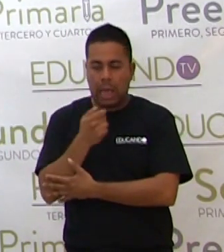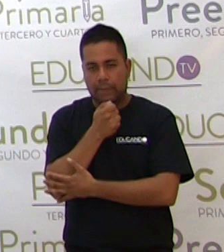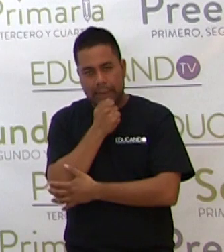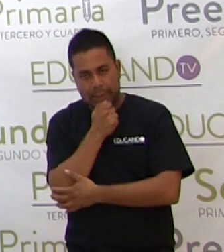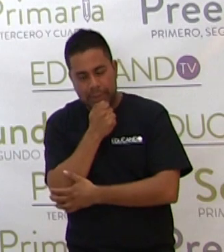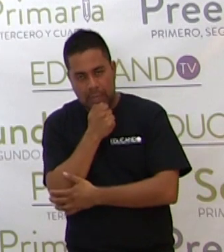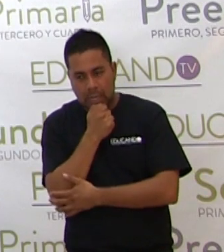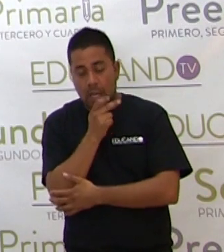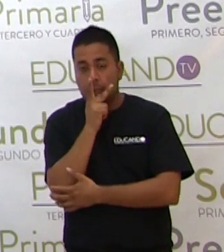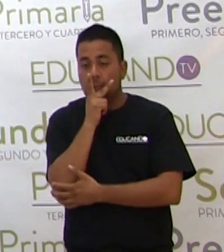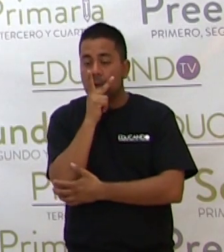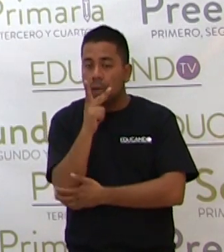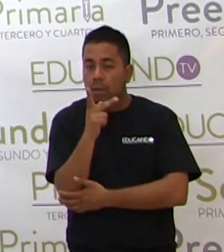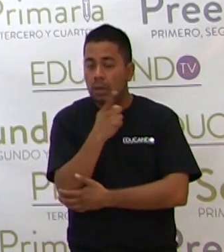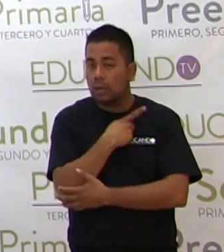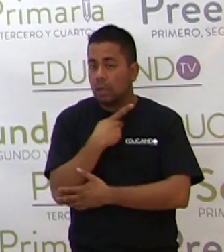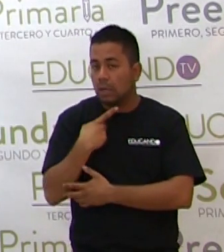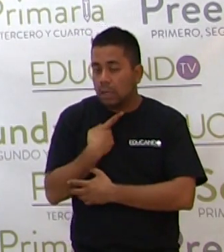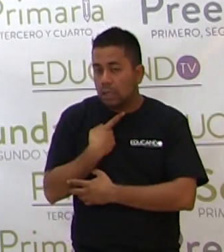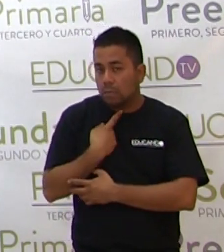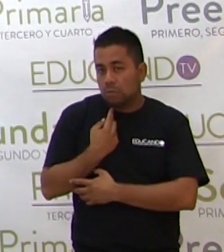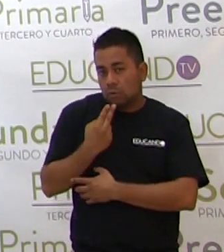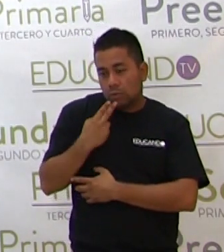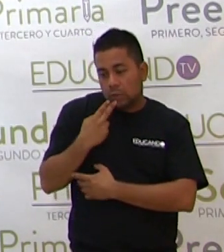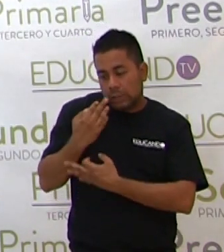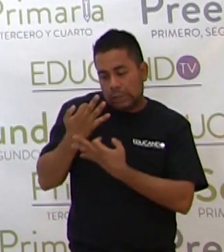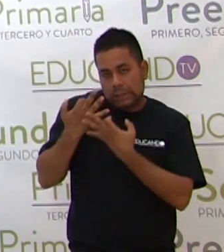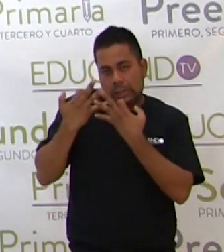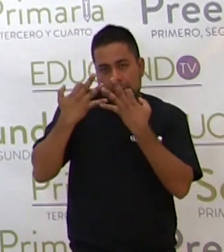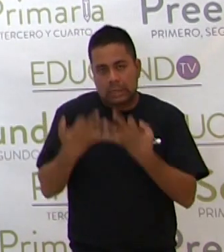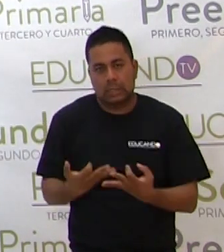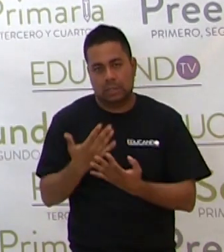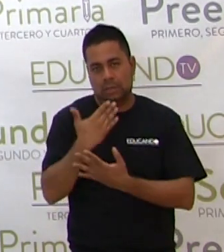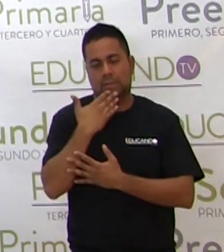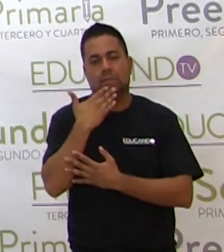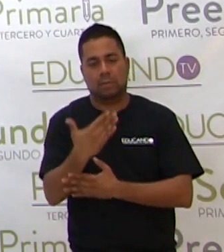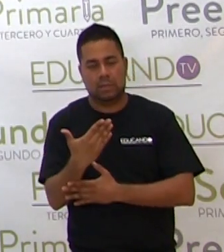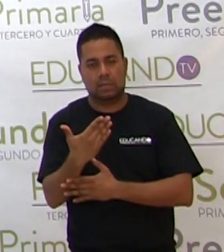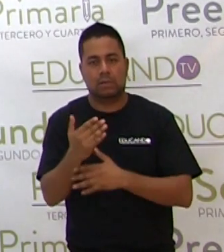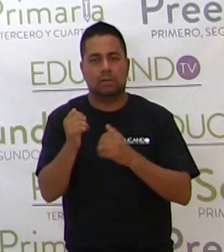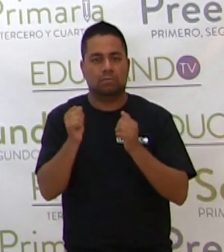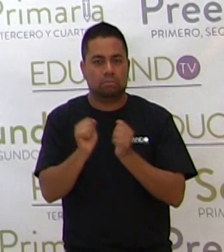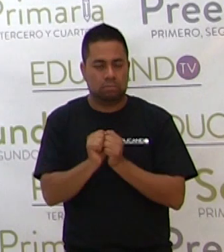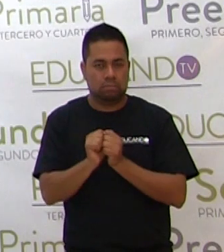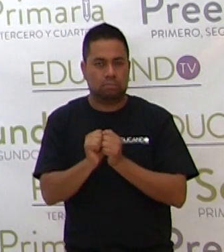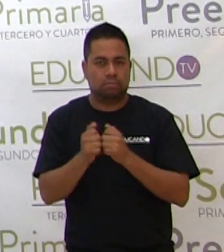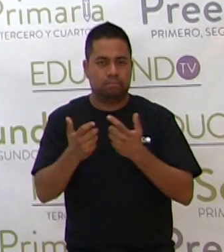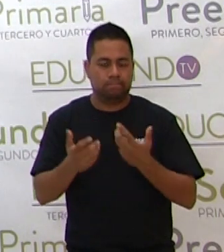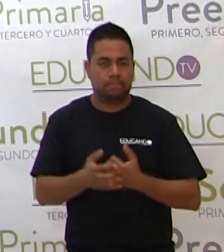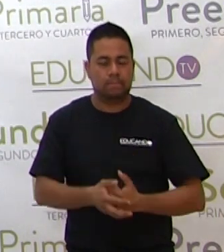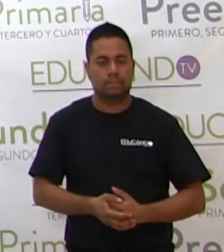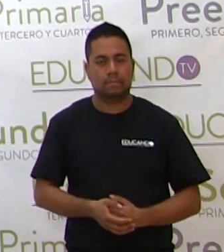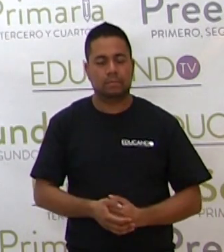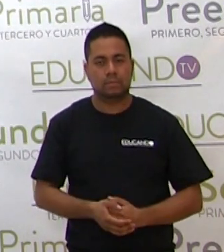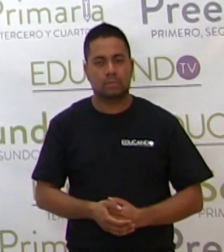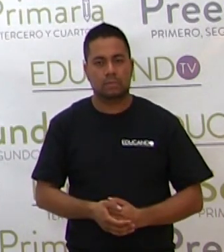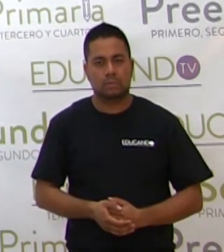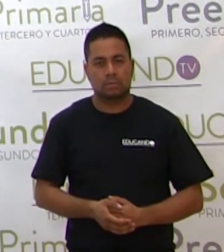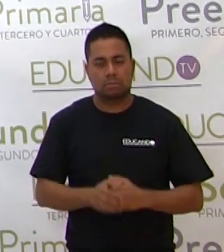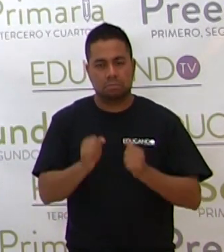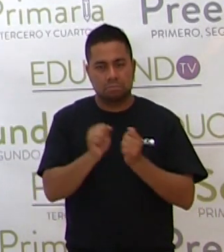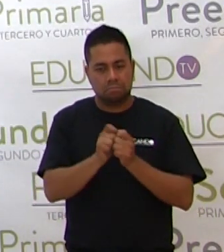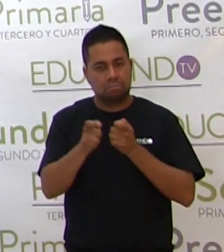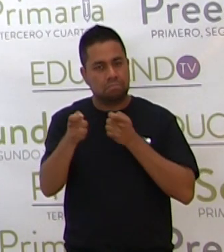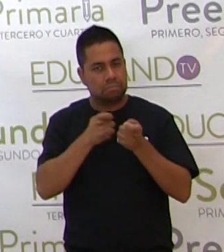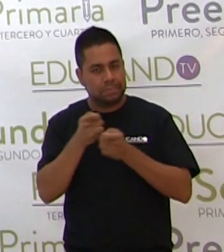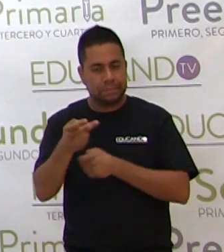las palabras tienen que ser usadas correctamente con un manejo